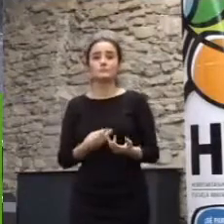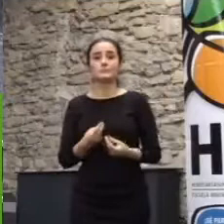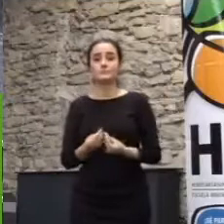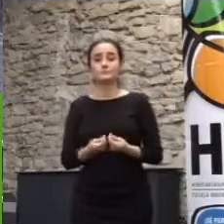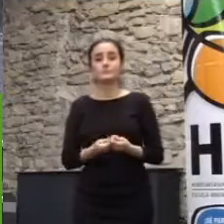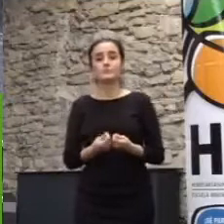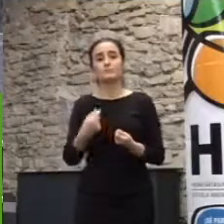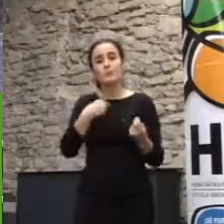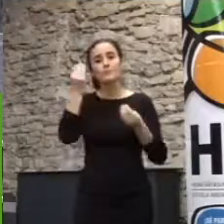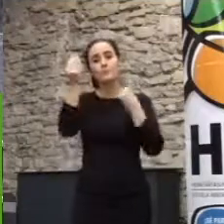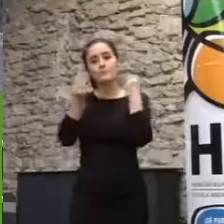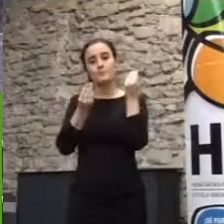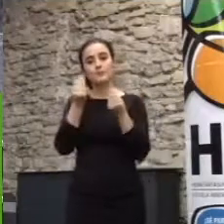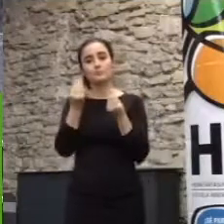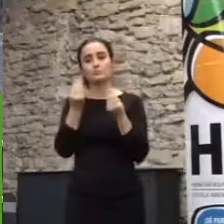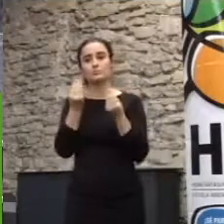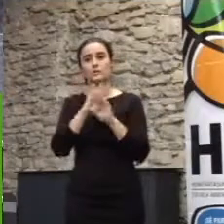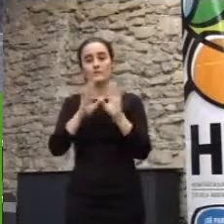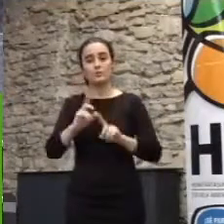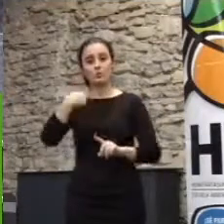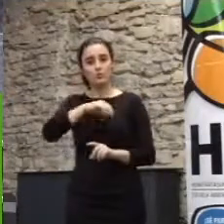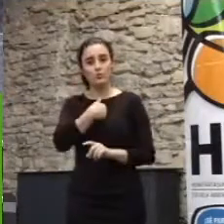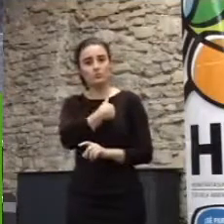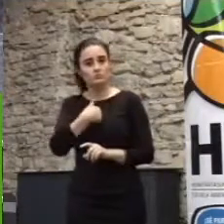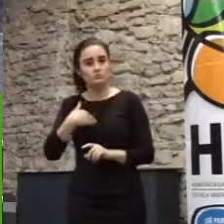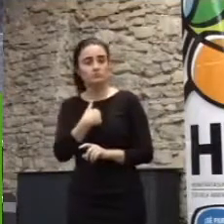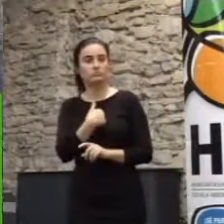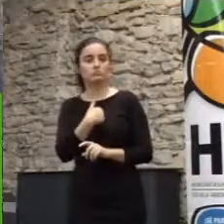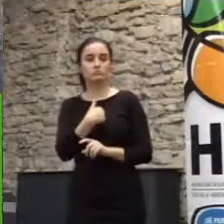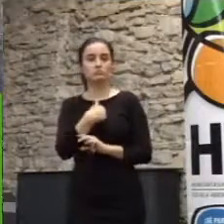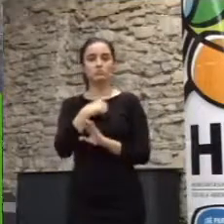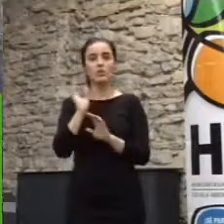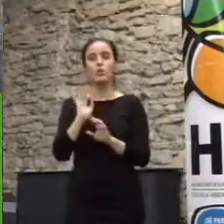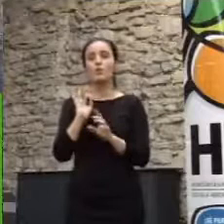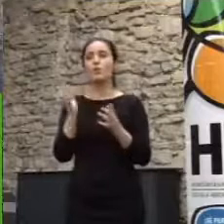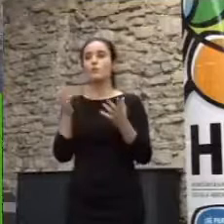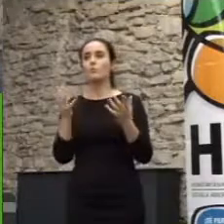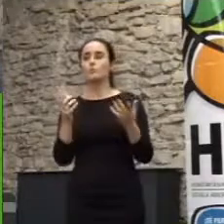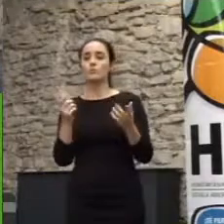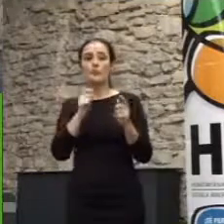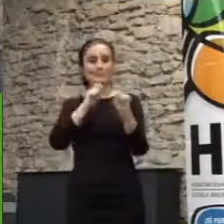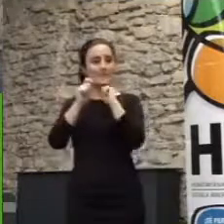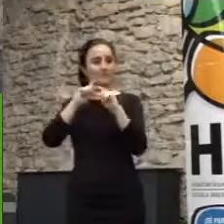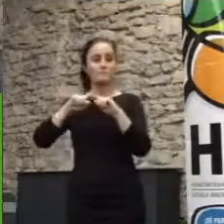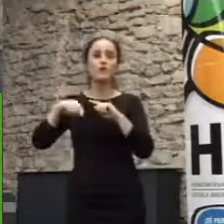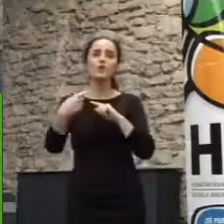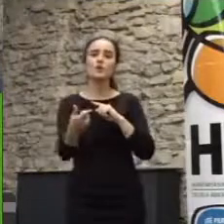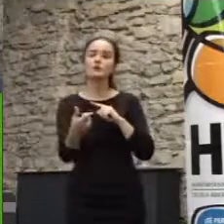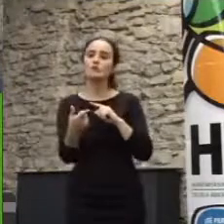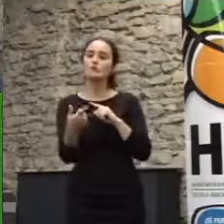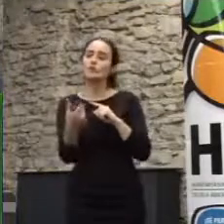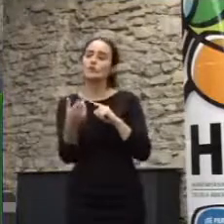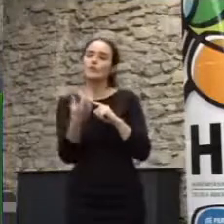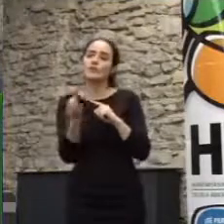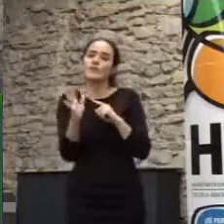pues yo creo que nuestro papel, la consecuencia del periodismo, tendría que ser hacer